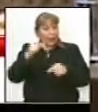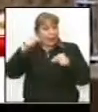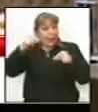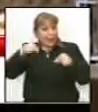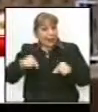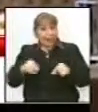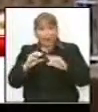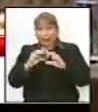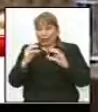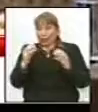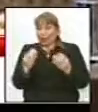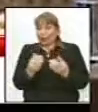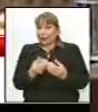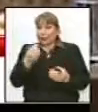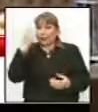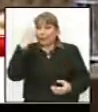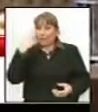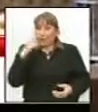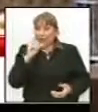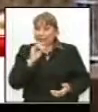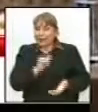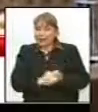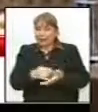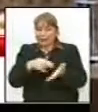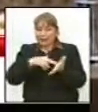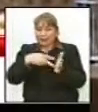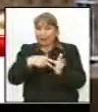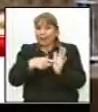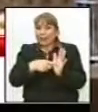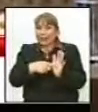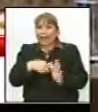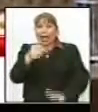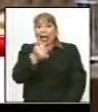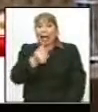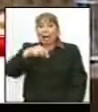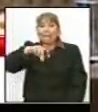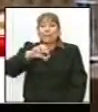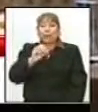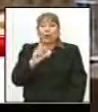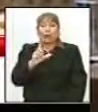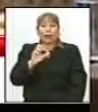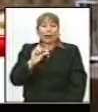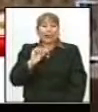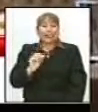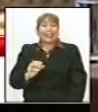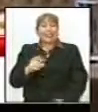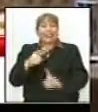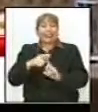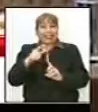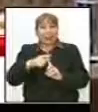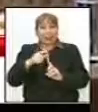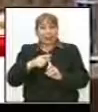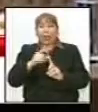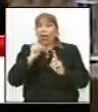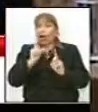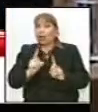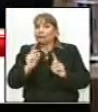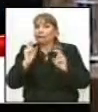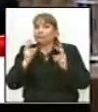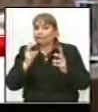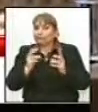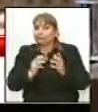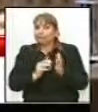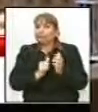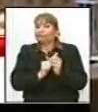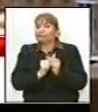Congreso para que se defina bien lo que es apología del terrorismo, hay un tema que termina